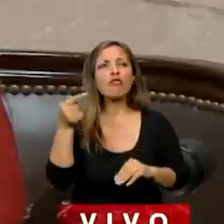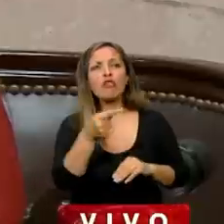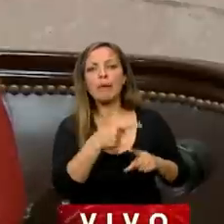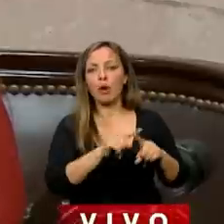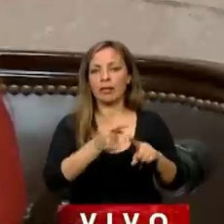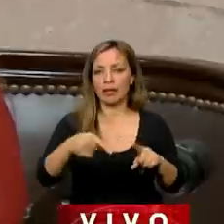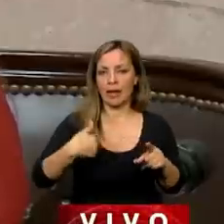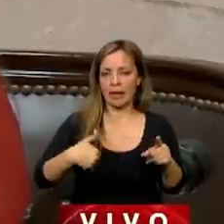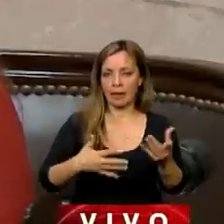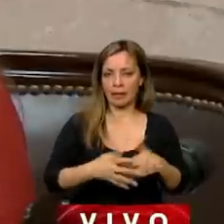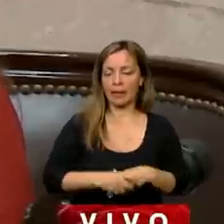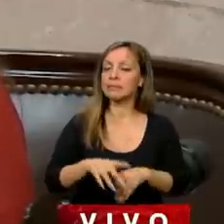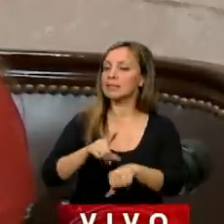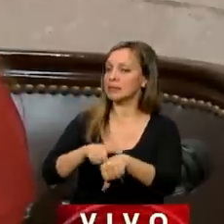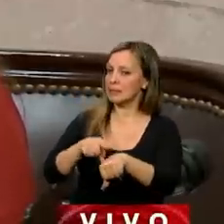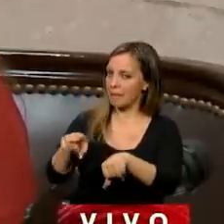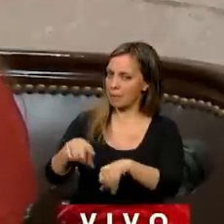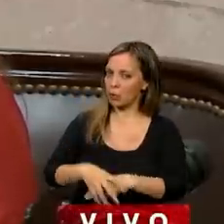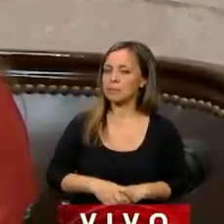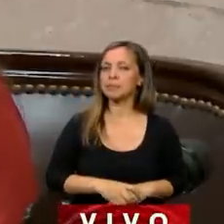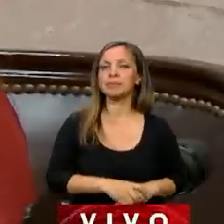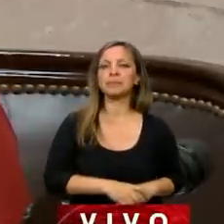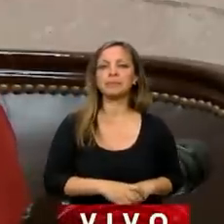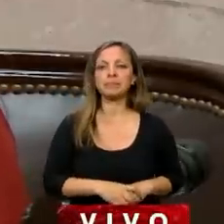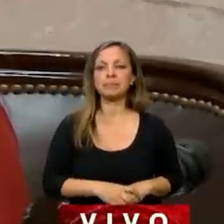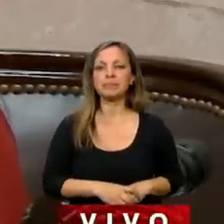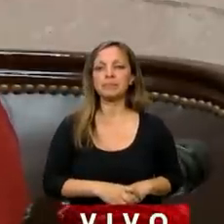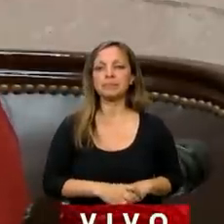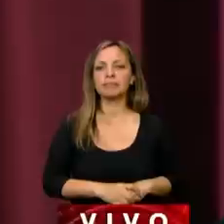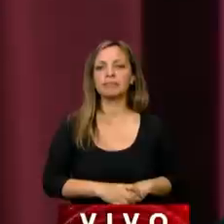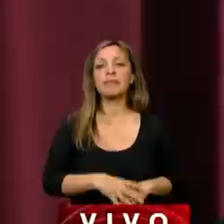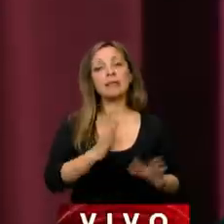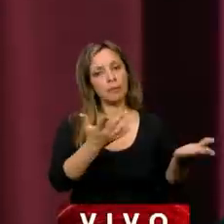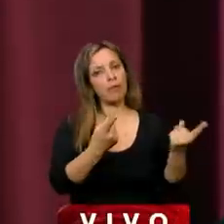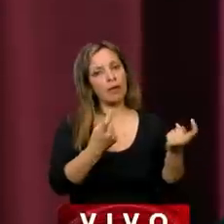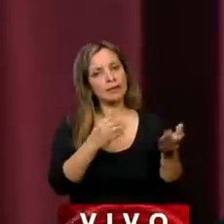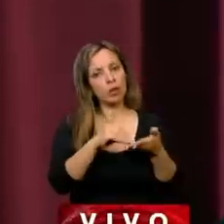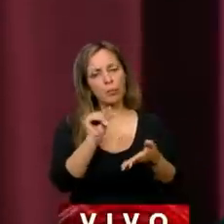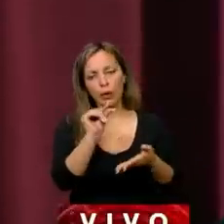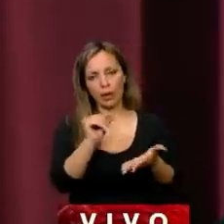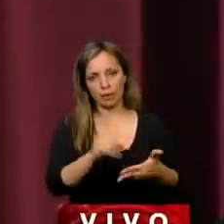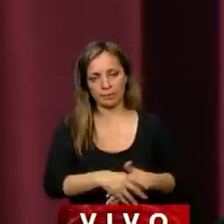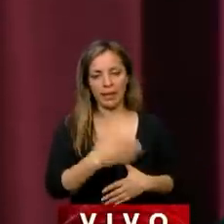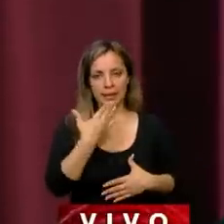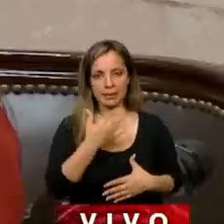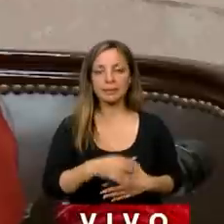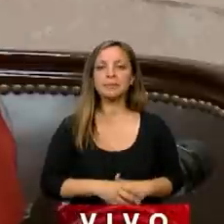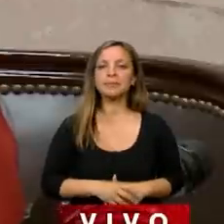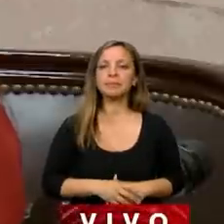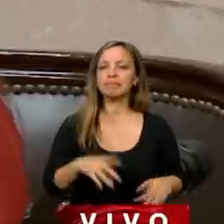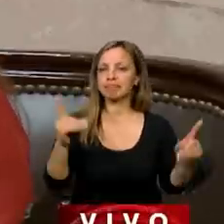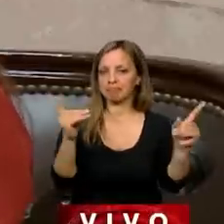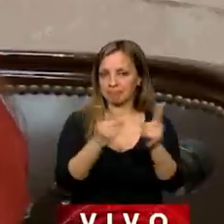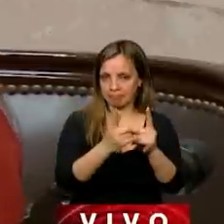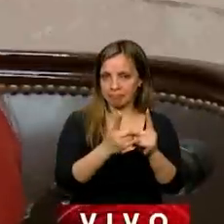Estado. El tiempo, diputada, le voy a pedir. Sí, deme por favor unos segundos. Gracias. En